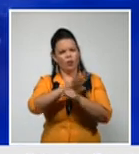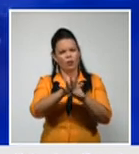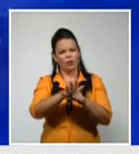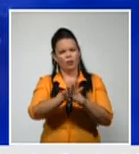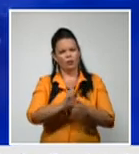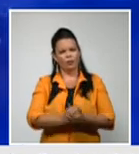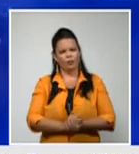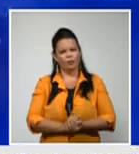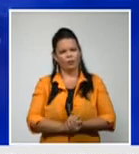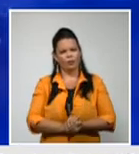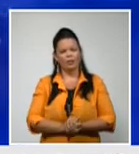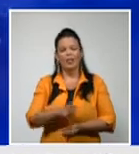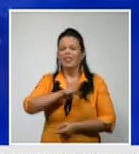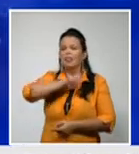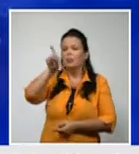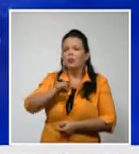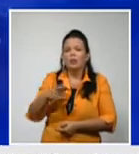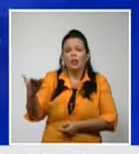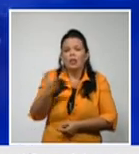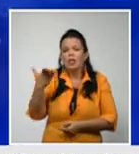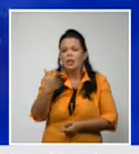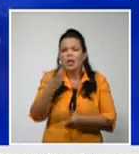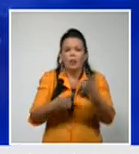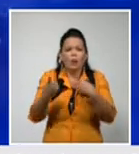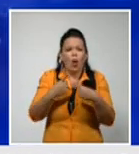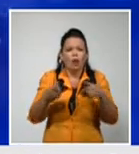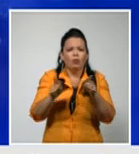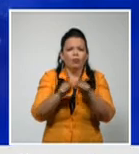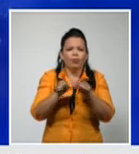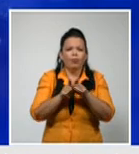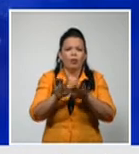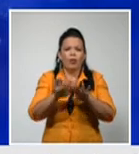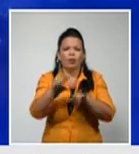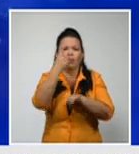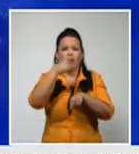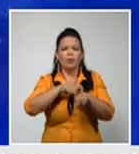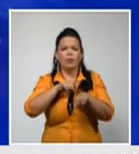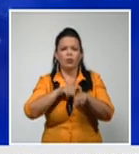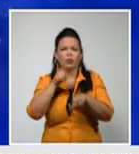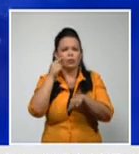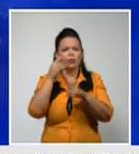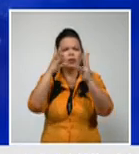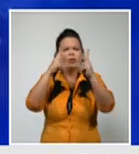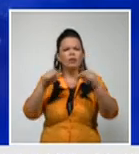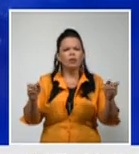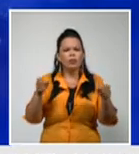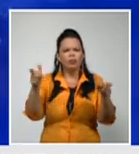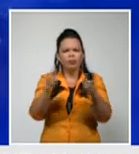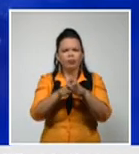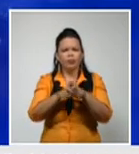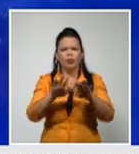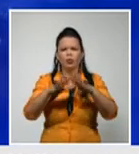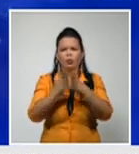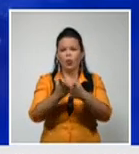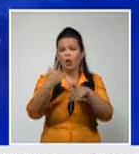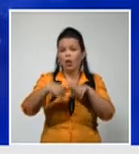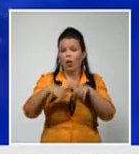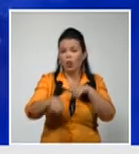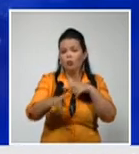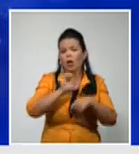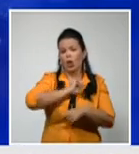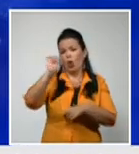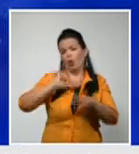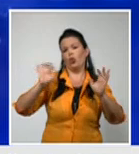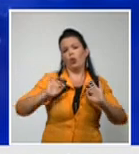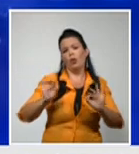queda apenas un minuto, un mensaje final. Vemos cifras que van disminuyendo, no todo lo que quisiéramos, sin embargo, siguen los fallecidos